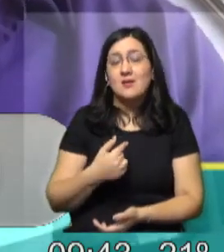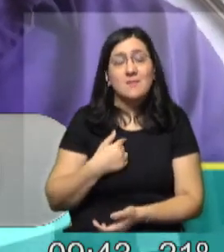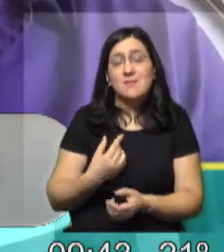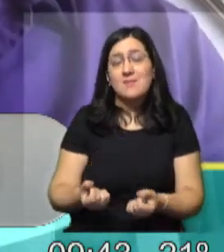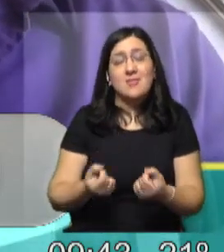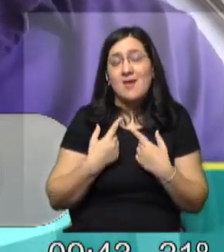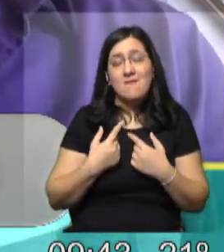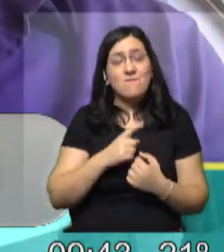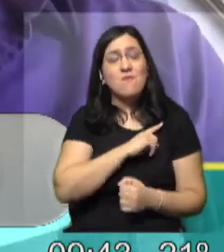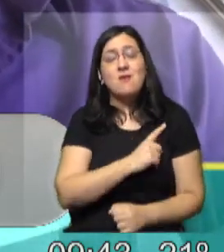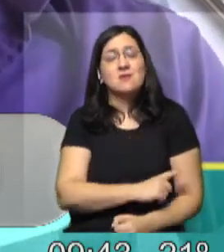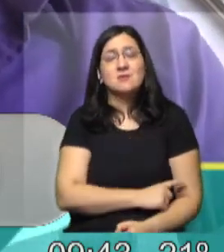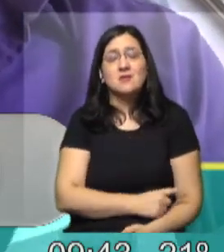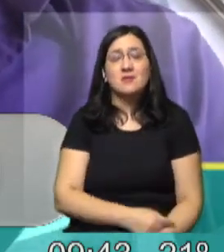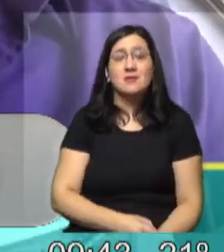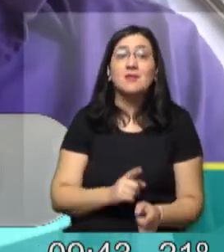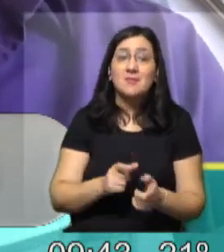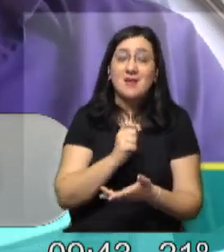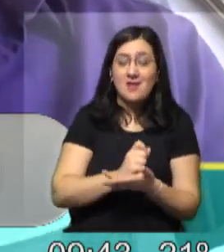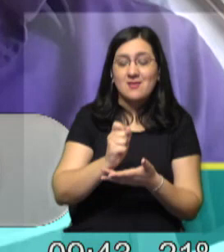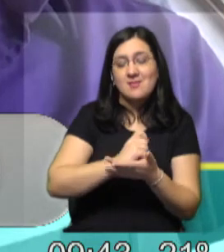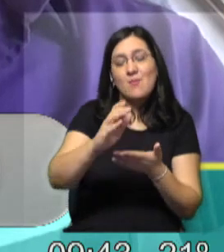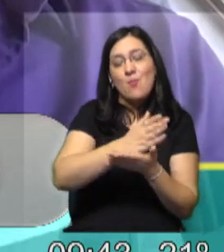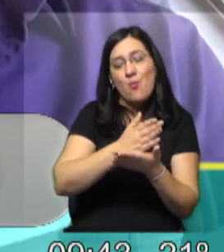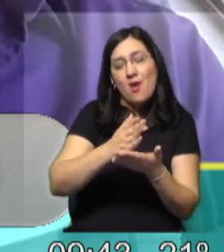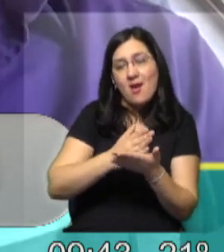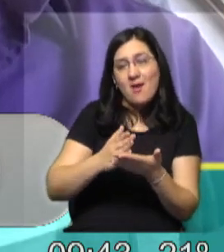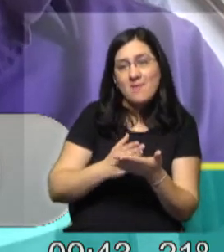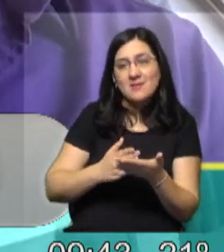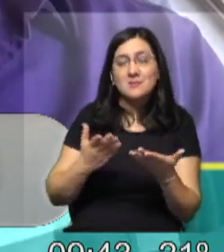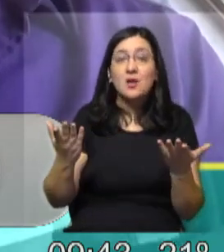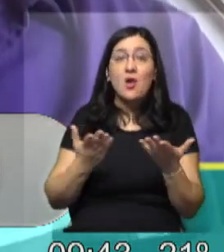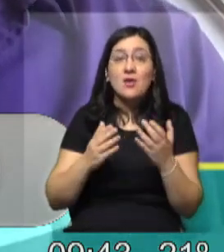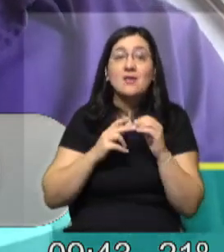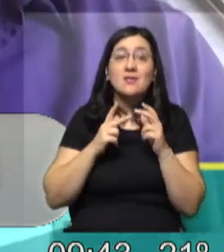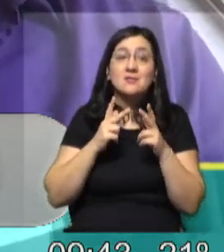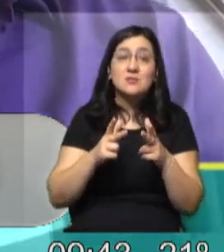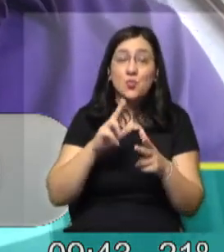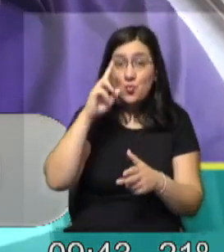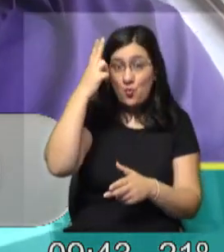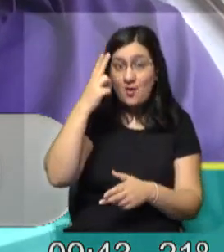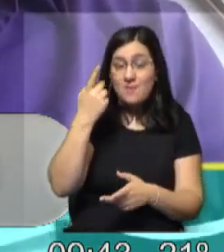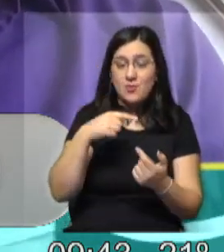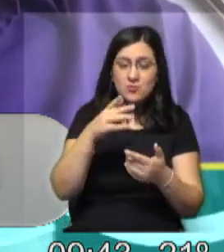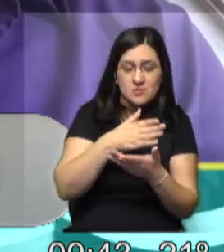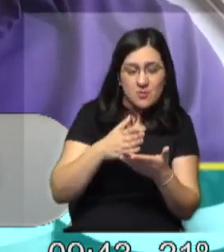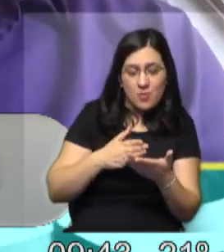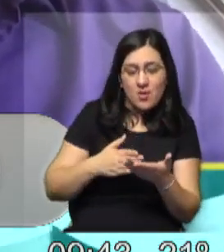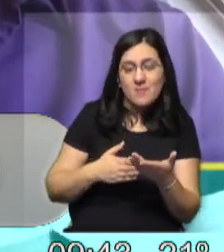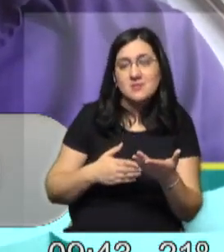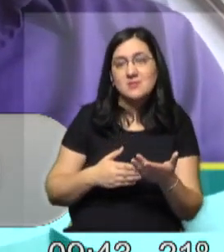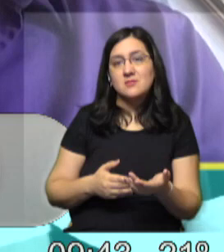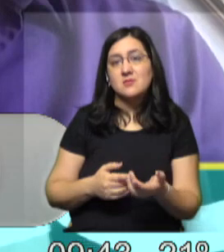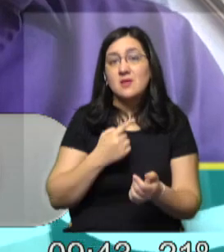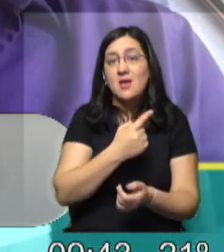mi mi tejido y también escribiste poemas porque ahora de Uruguay me acuerdo de estos poemas que que era cada uno con una de